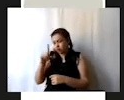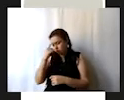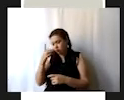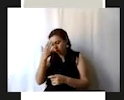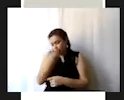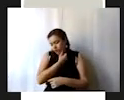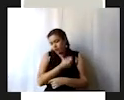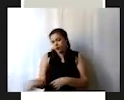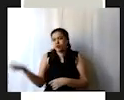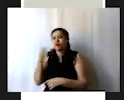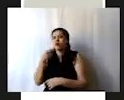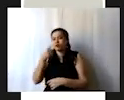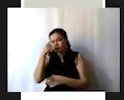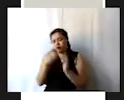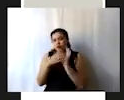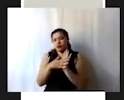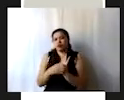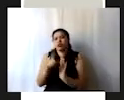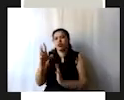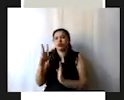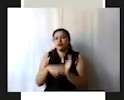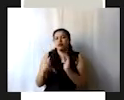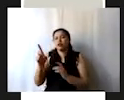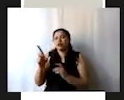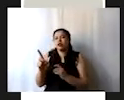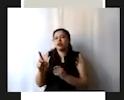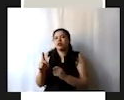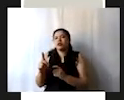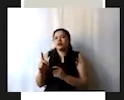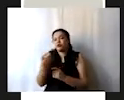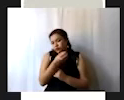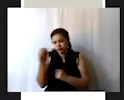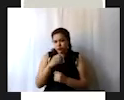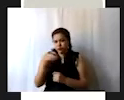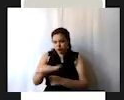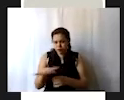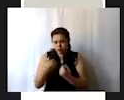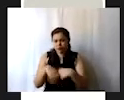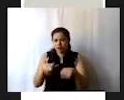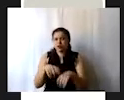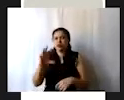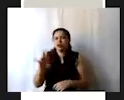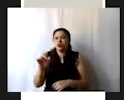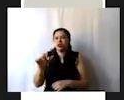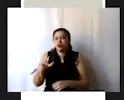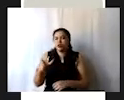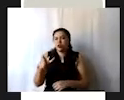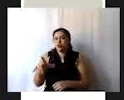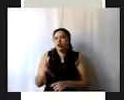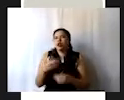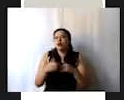la implementación de la Agenda 2030, las organizaciones de la sociedad civil necesitarán desarrollar